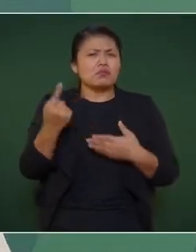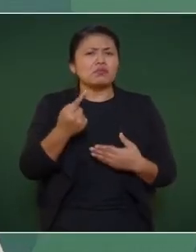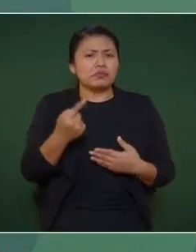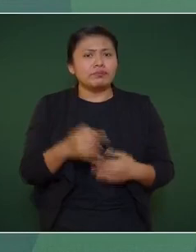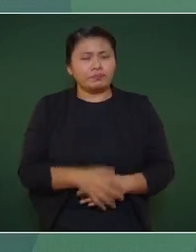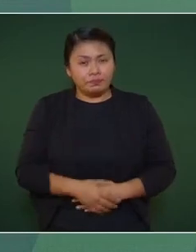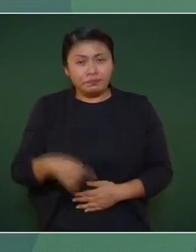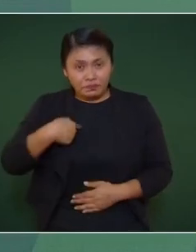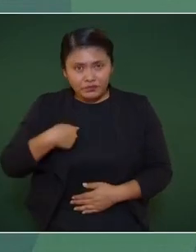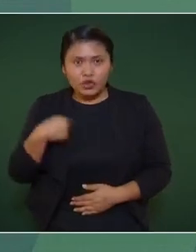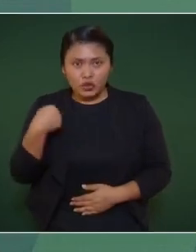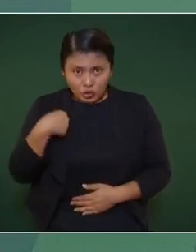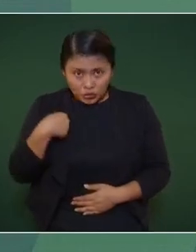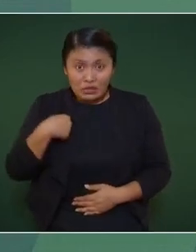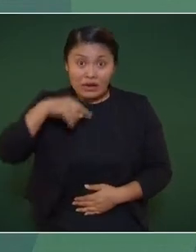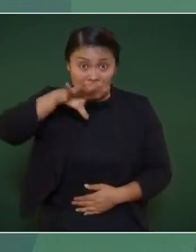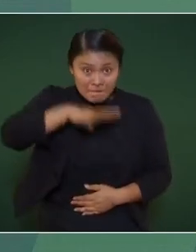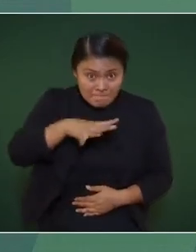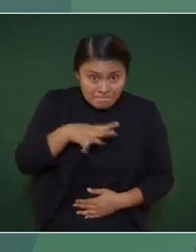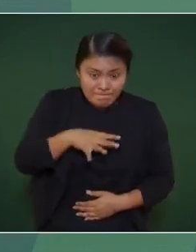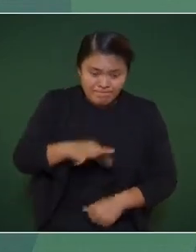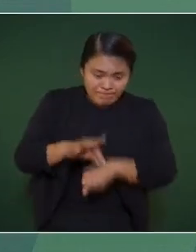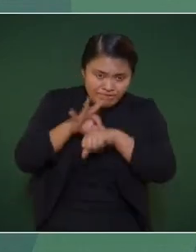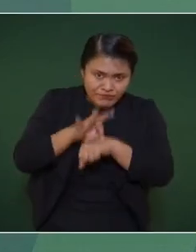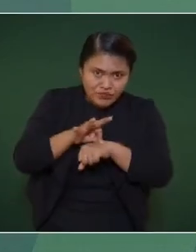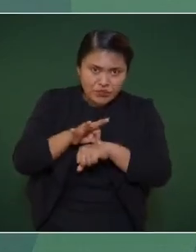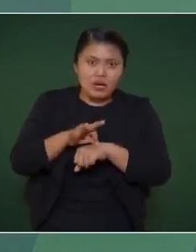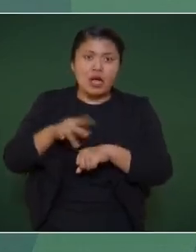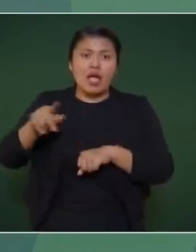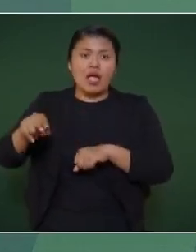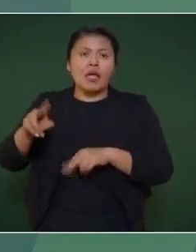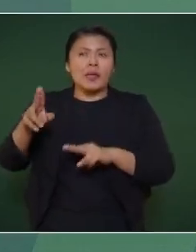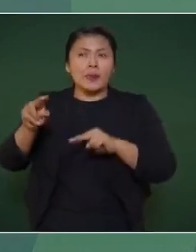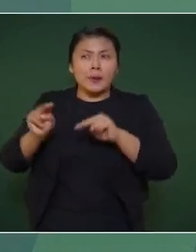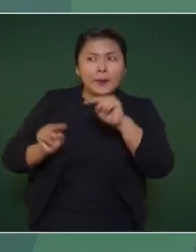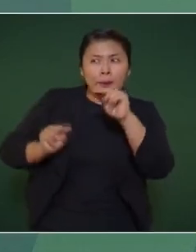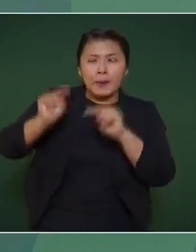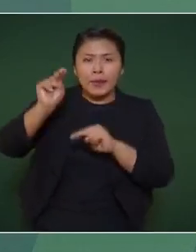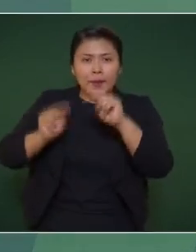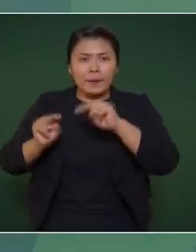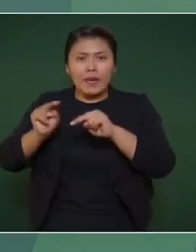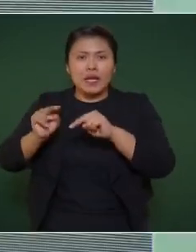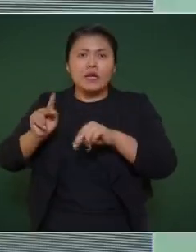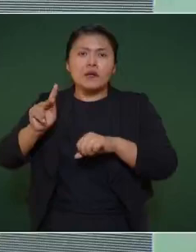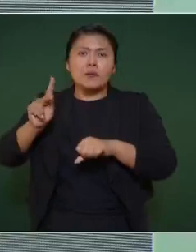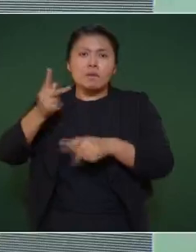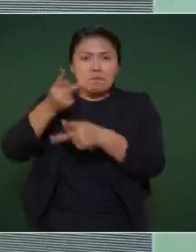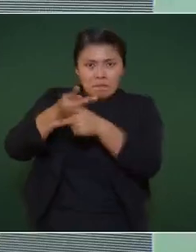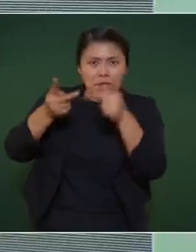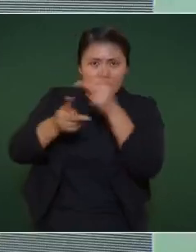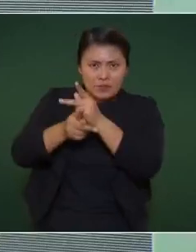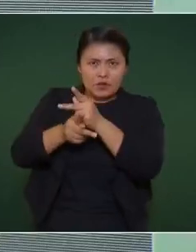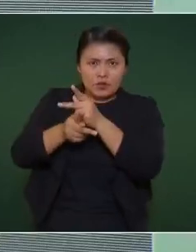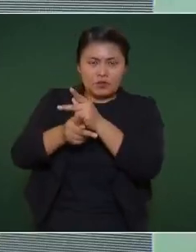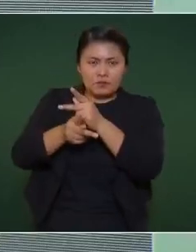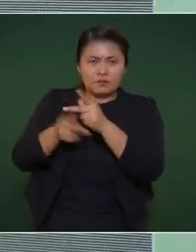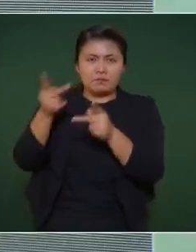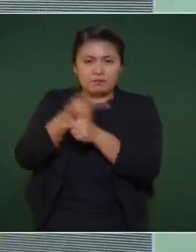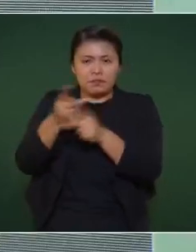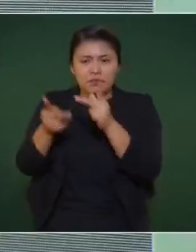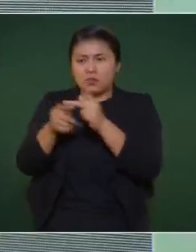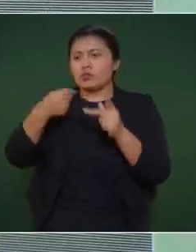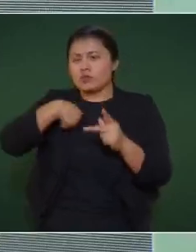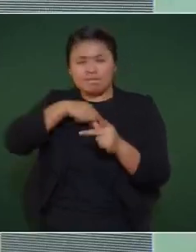llegamos, en el nivel medio superior, lo que es preparatoria, en donde ahora estamos entregando